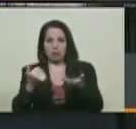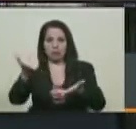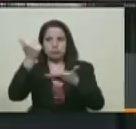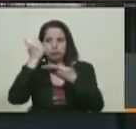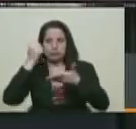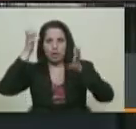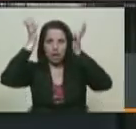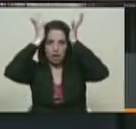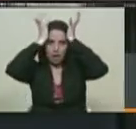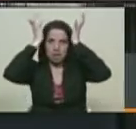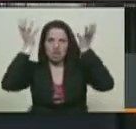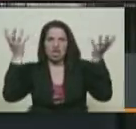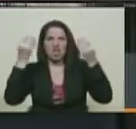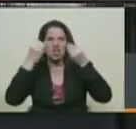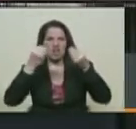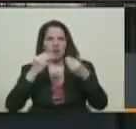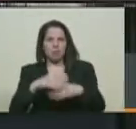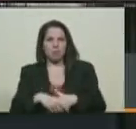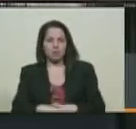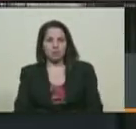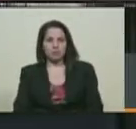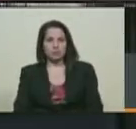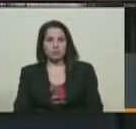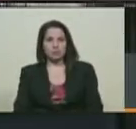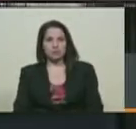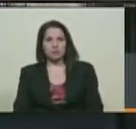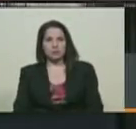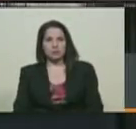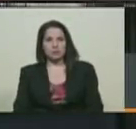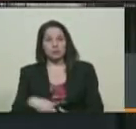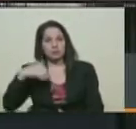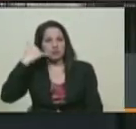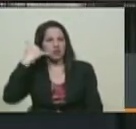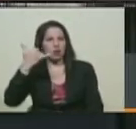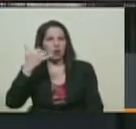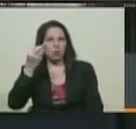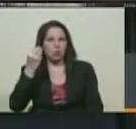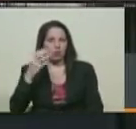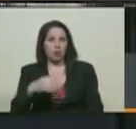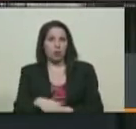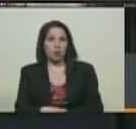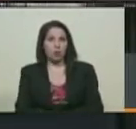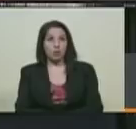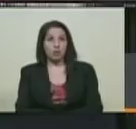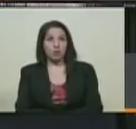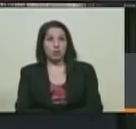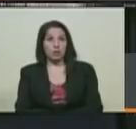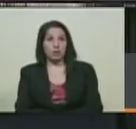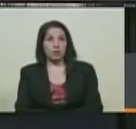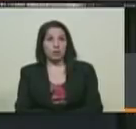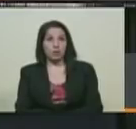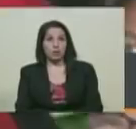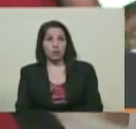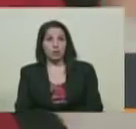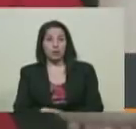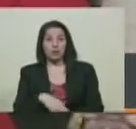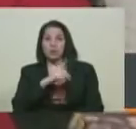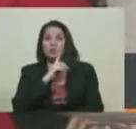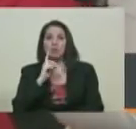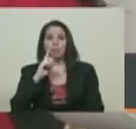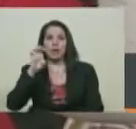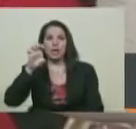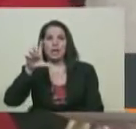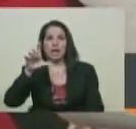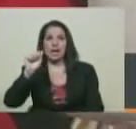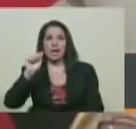bajando la aplicación. ¿Cómo se baja esa aplicación? ¿Cómo te llamas tú? Ela, presidente. ¿Cómo? Ela García.